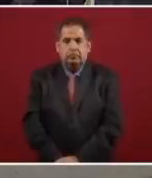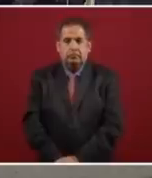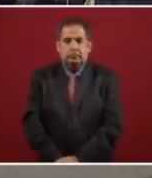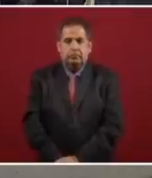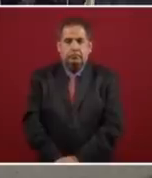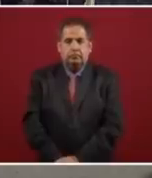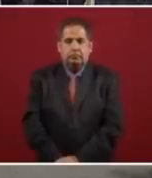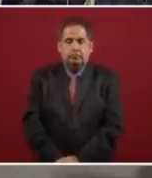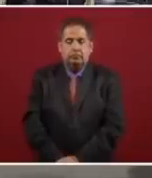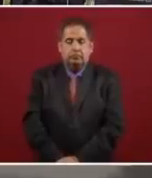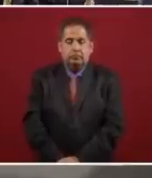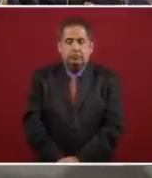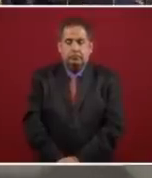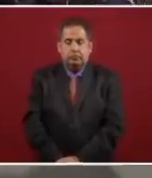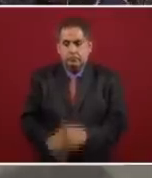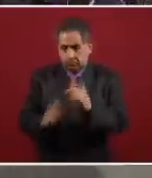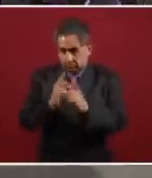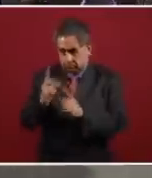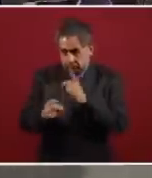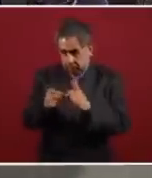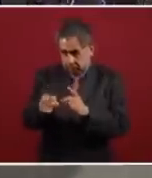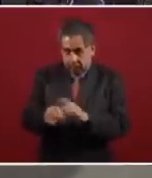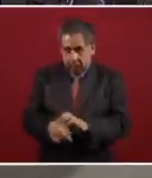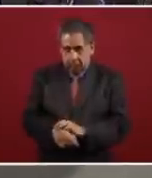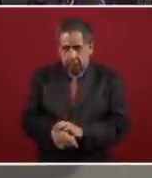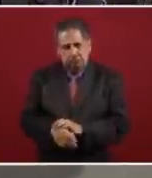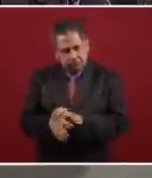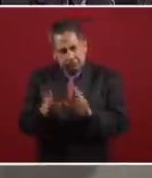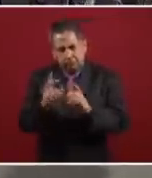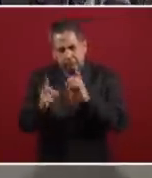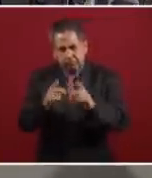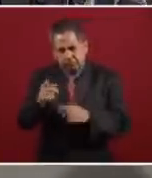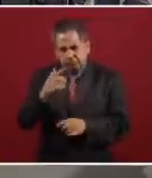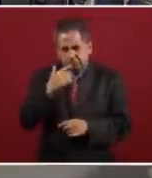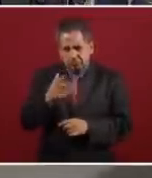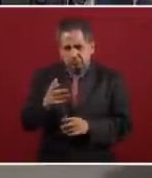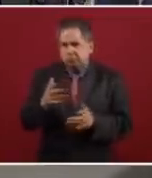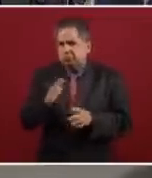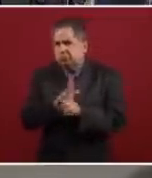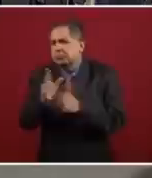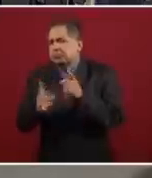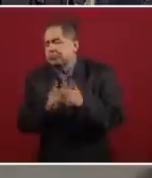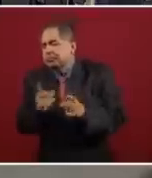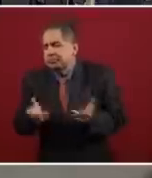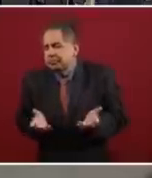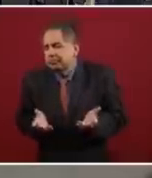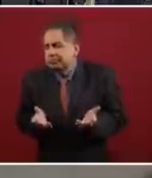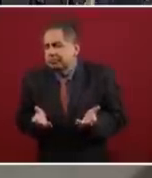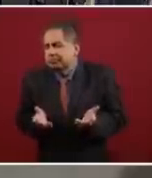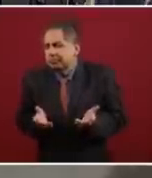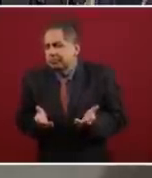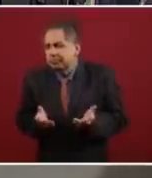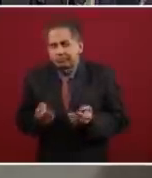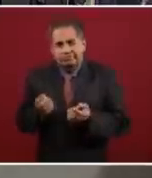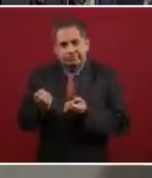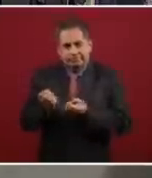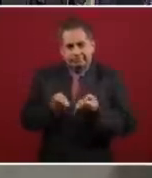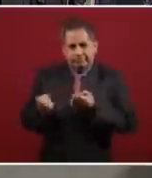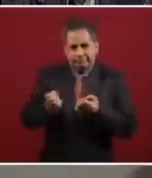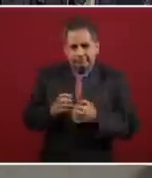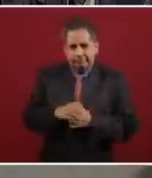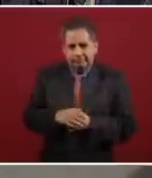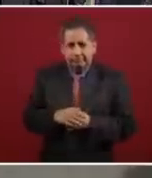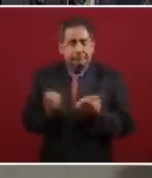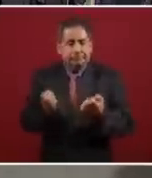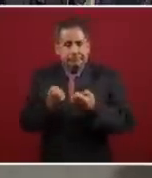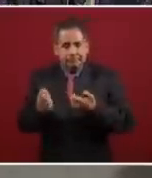Presidente. ¿De deporte? A ver, pues, esas. ¿Pero de qué deporte? Ejercicio. ¿Ah?